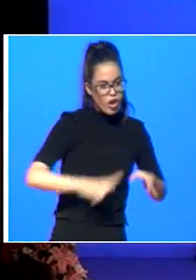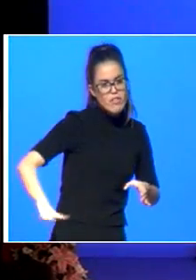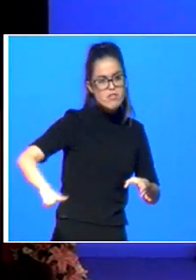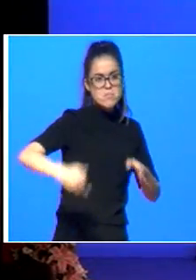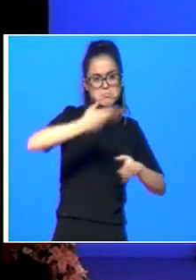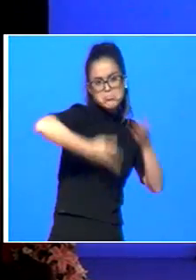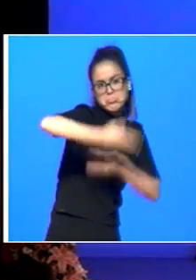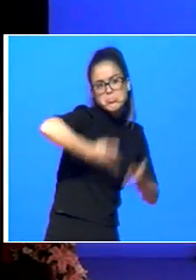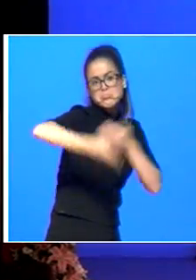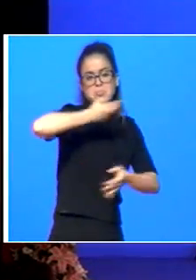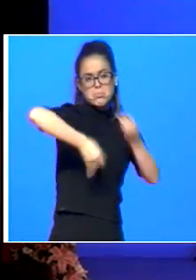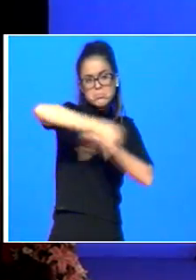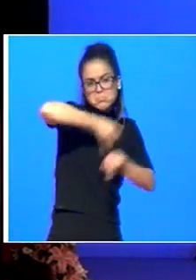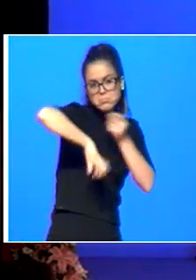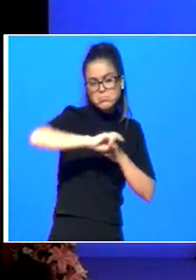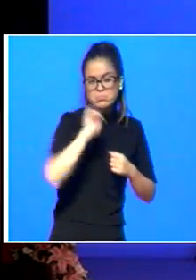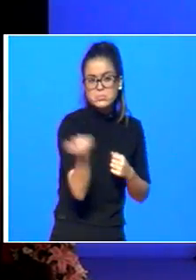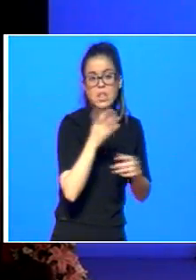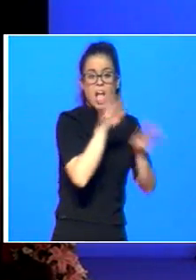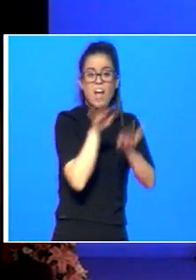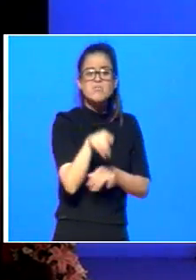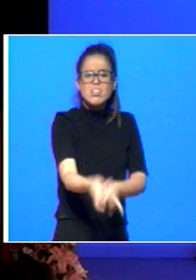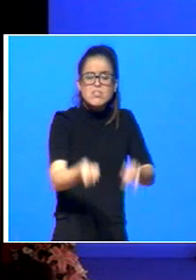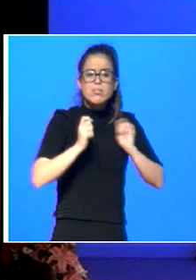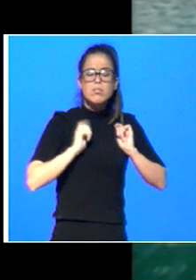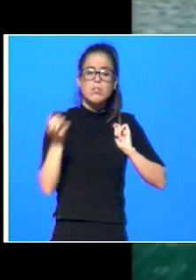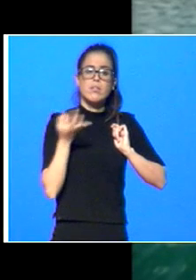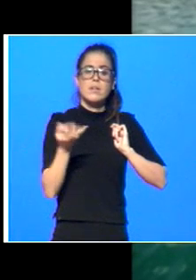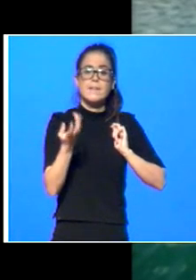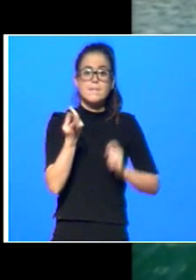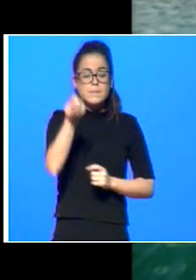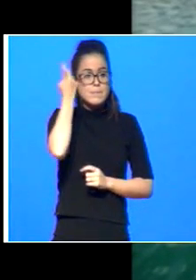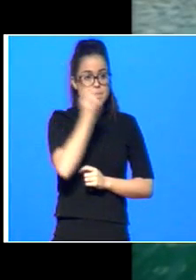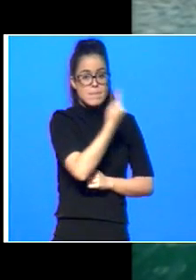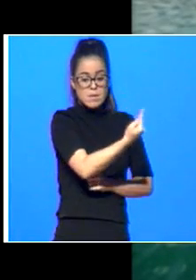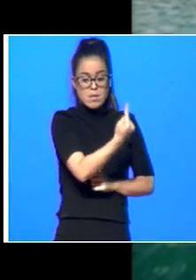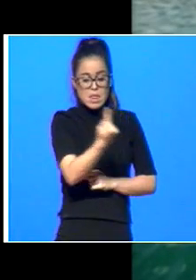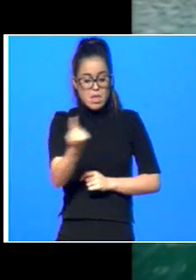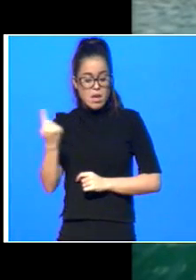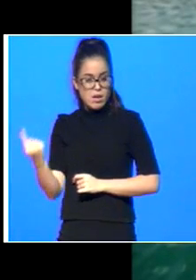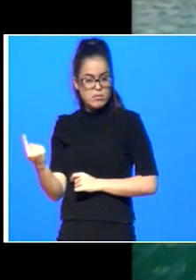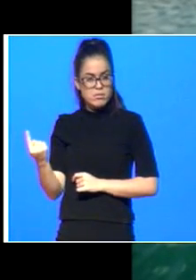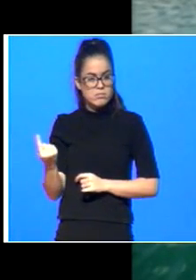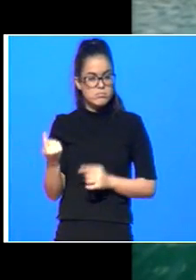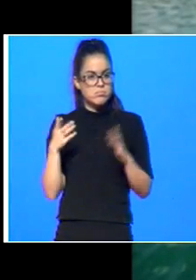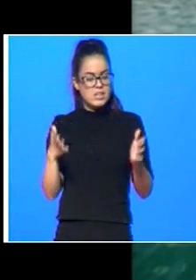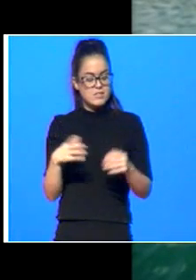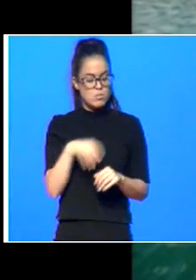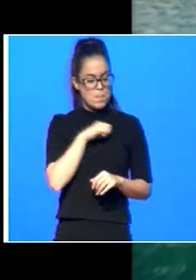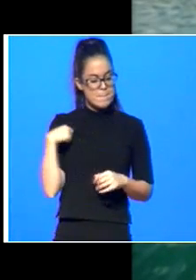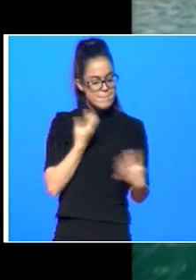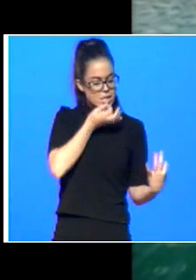zer egiten dau, azken finean, ikasle bakotxaren irakaskuntza askoz be